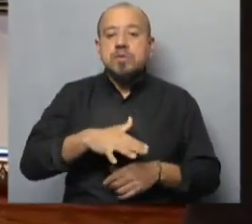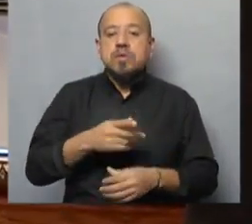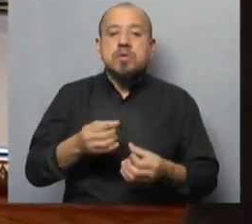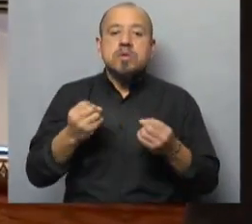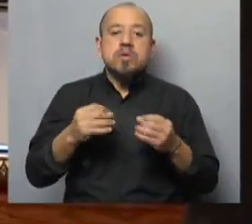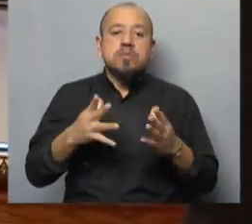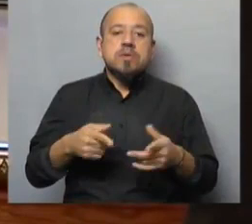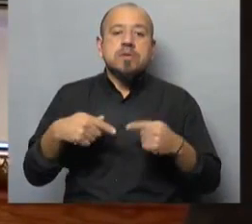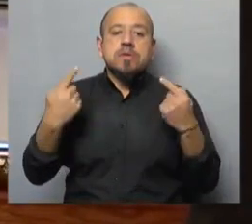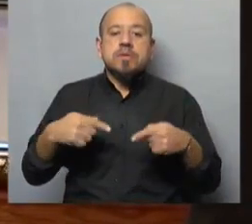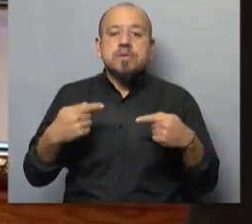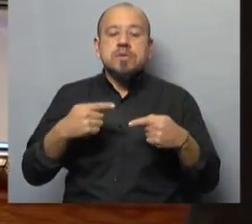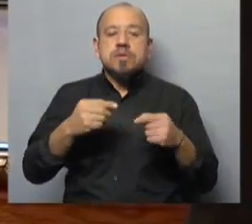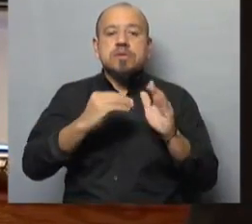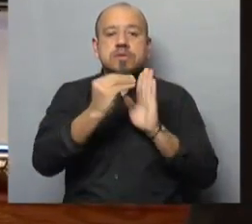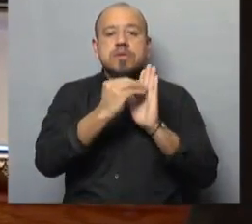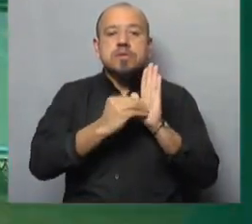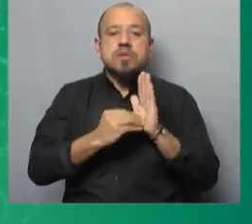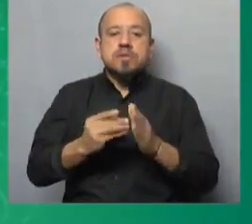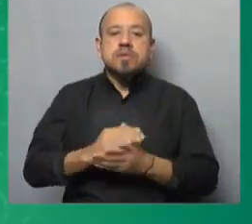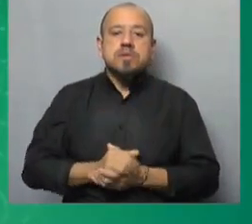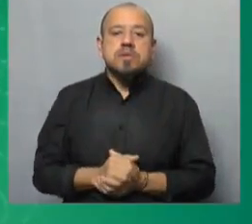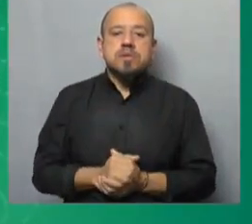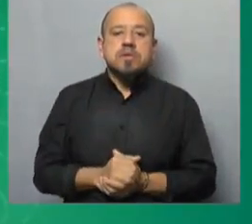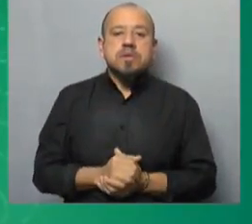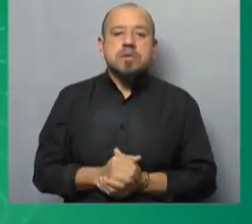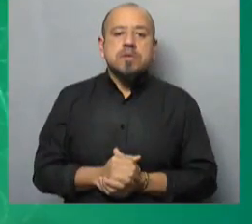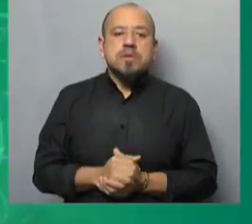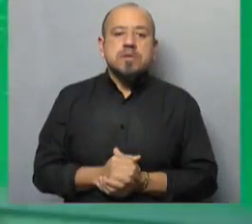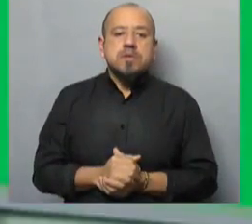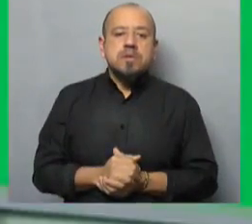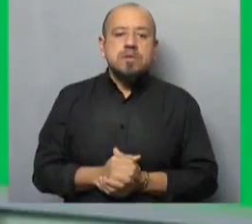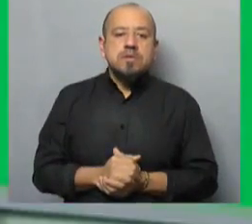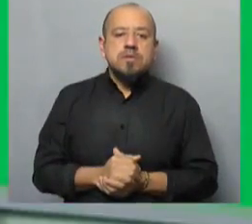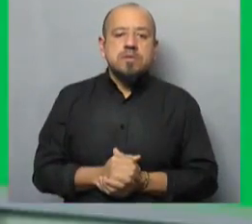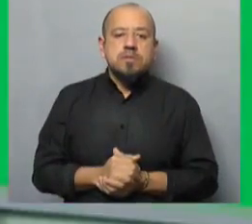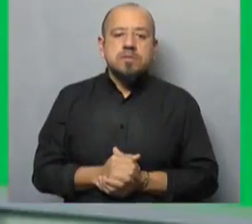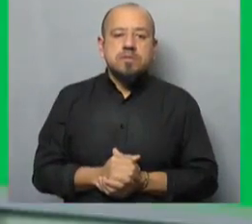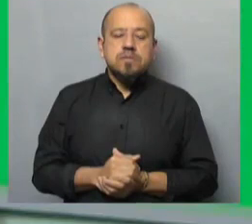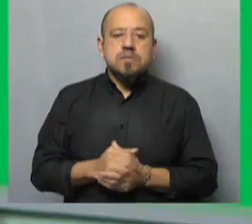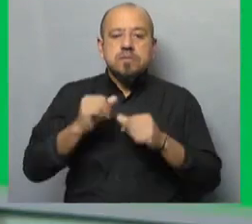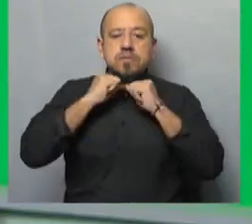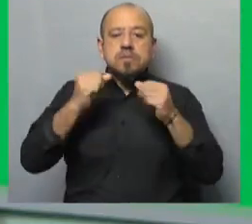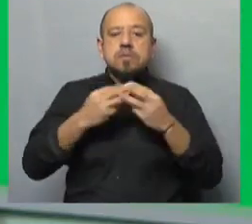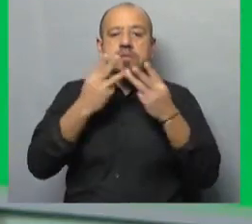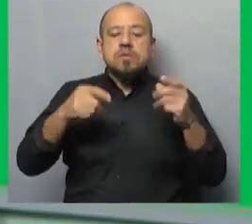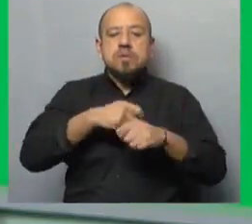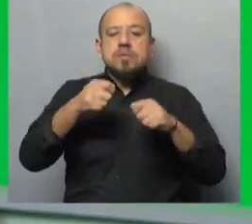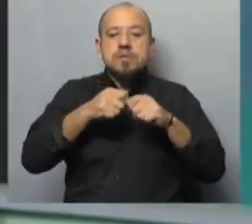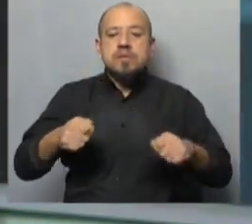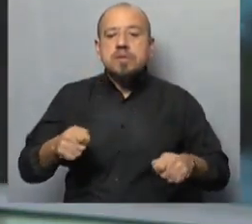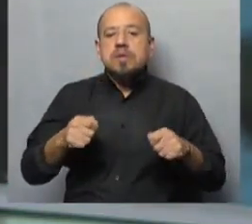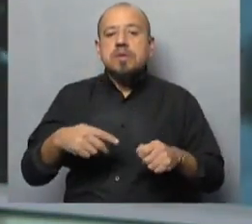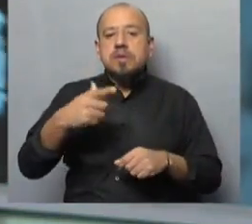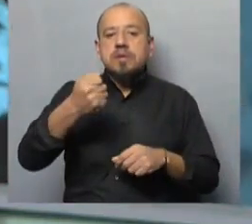para debatir esa lista que recién mencionaba el diputado muchas gracias a tal ya el secretario general del pit-cnt marcelo abdala